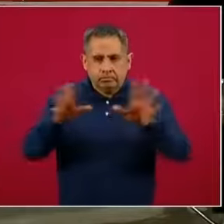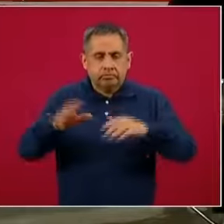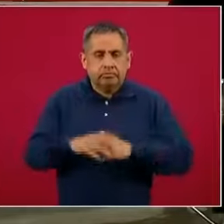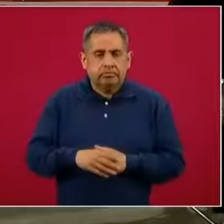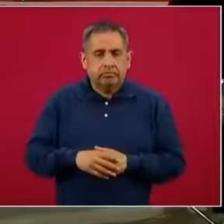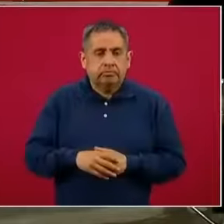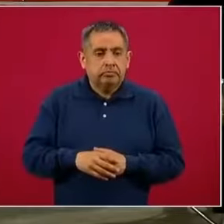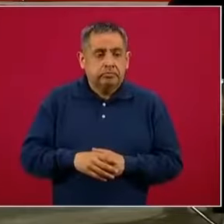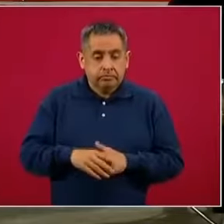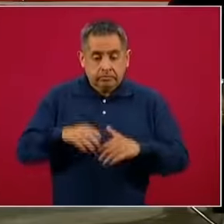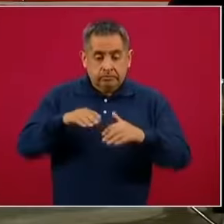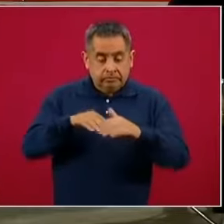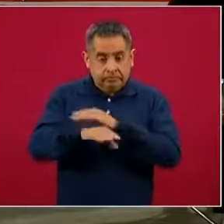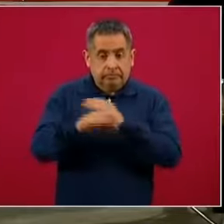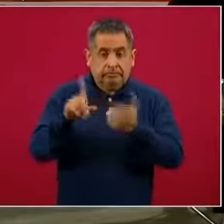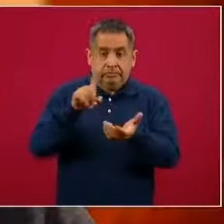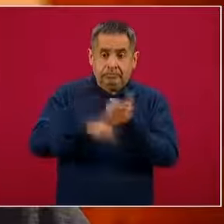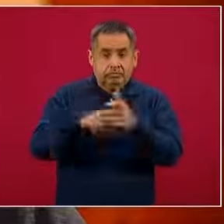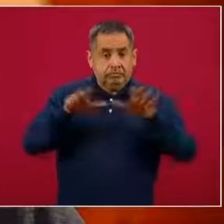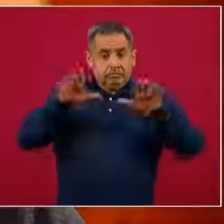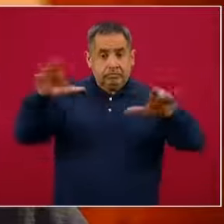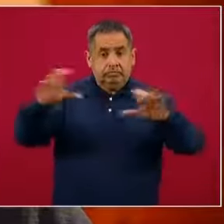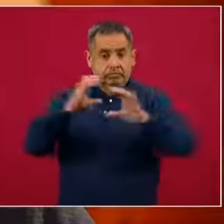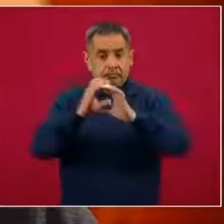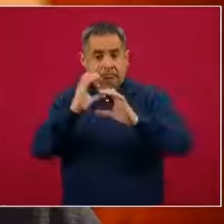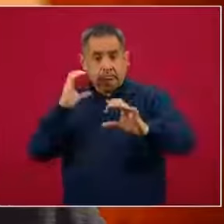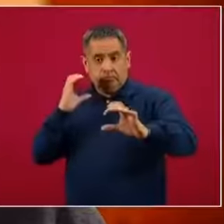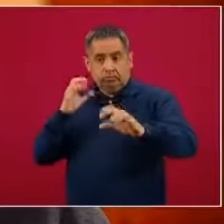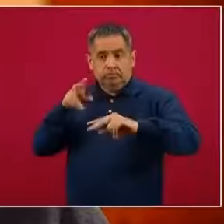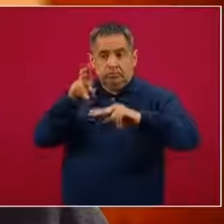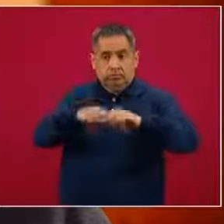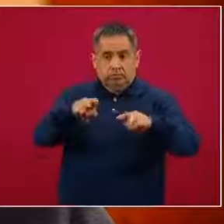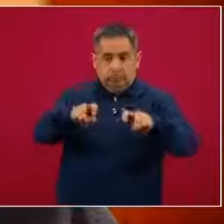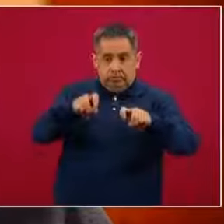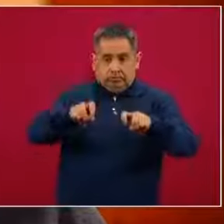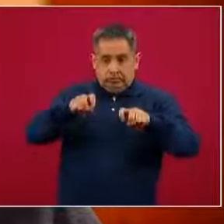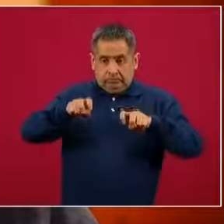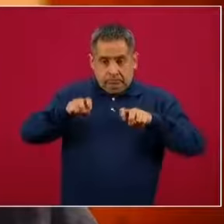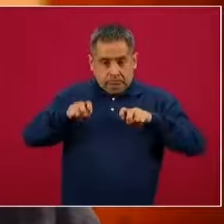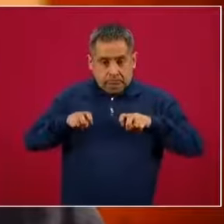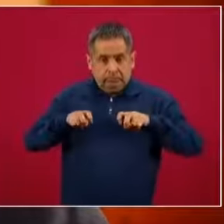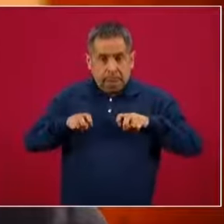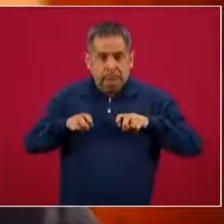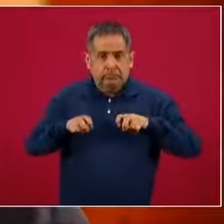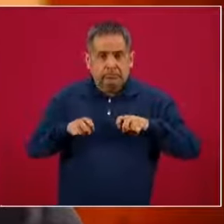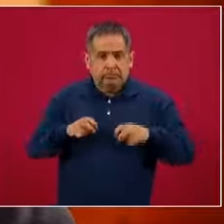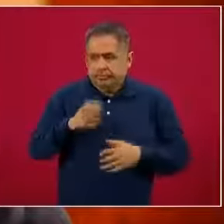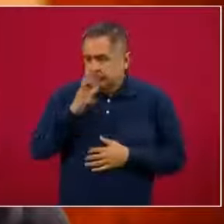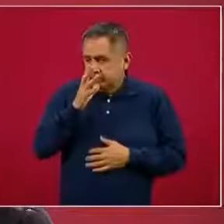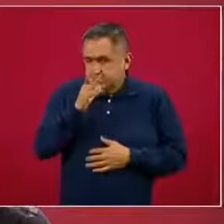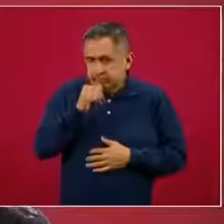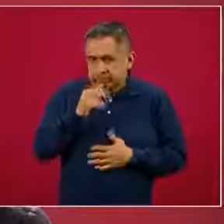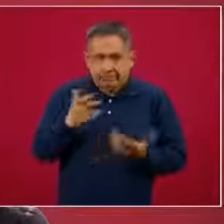Al interior de una aeronave no es factible guardar condiciones